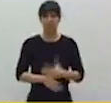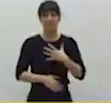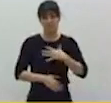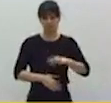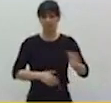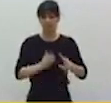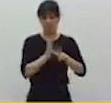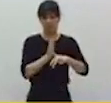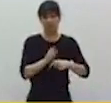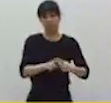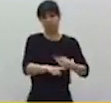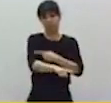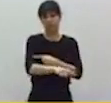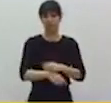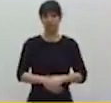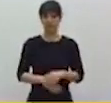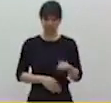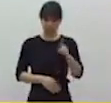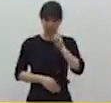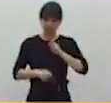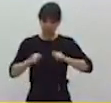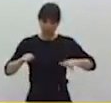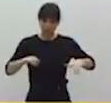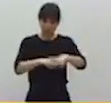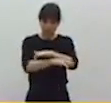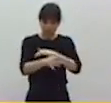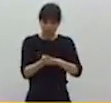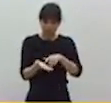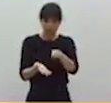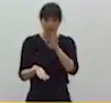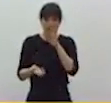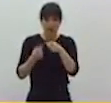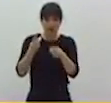¿Estos son los bulos a los que hace referencia usted? ¿O aquí no llega el BOE, señor Sánchez?